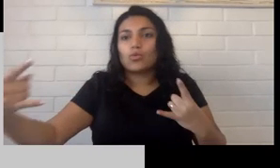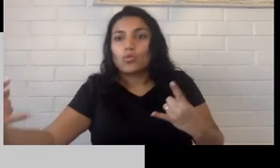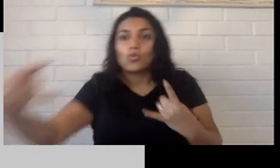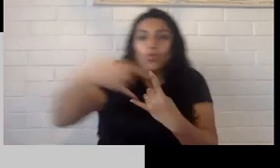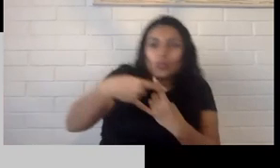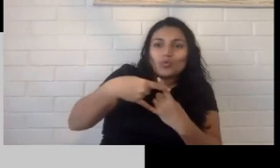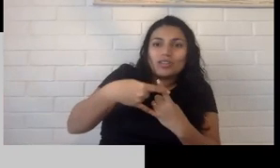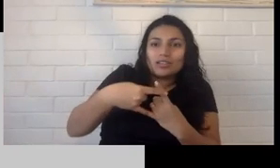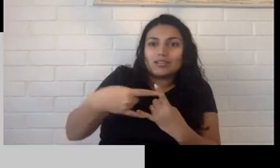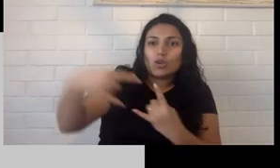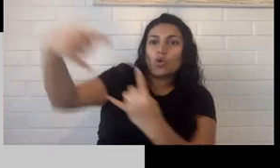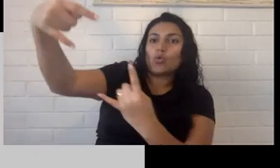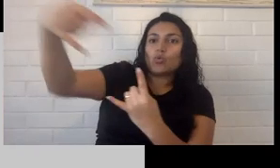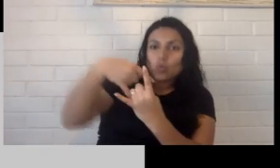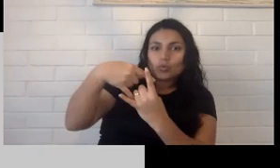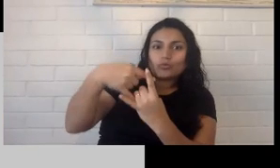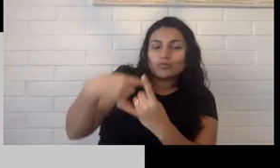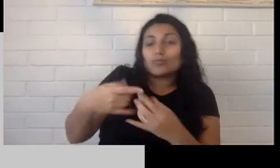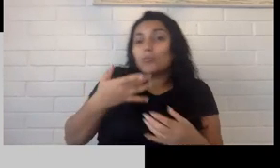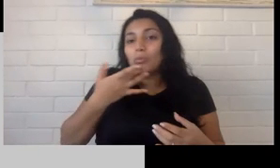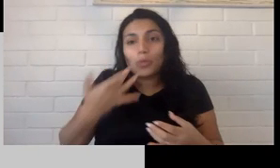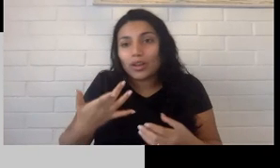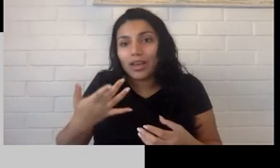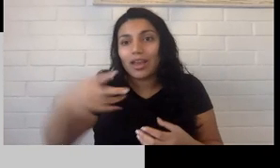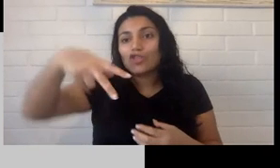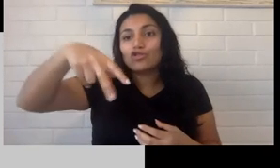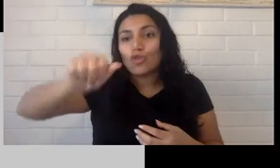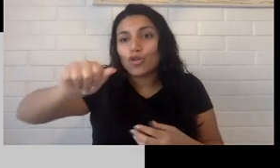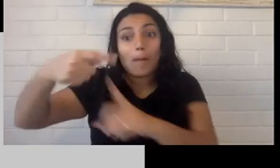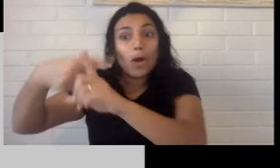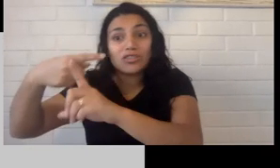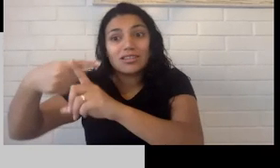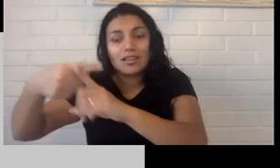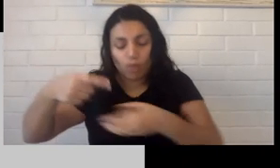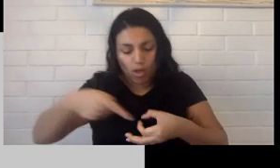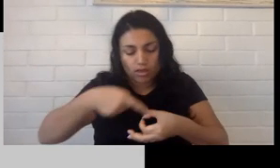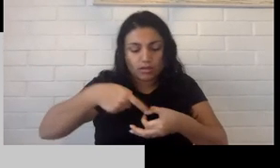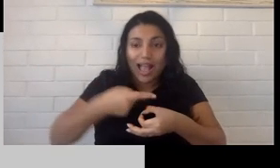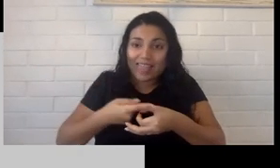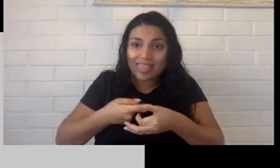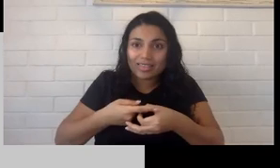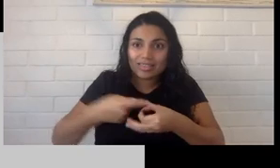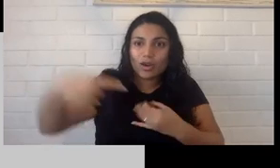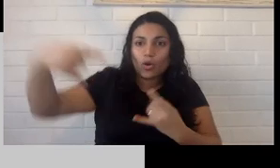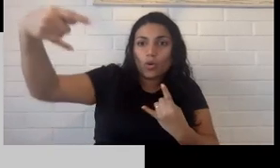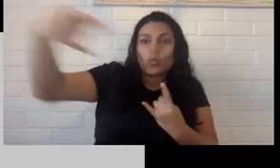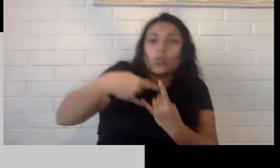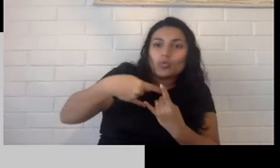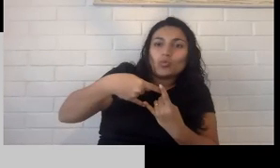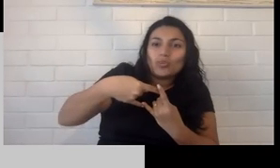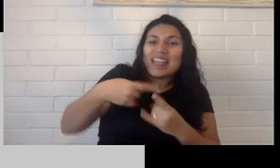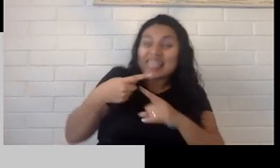ser atraído hacia el interior, porque en este caso la carga negativa del interior va a atraer la carga positiva del